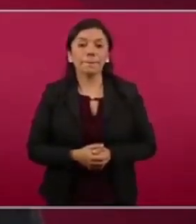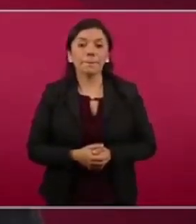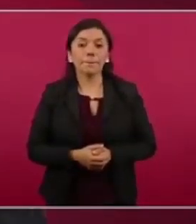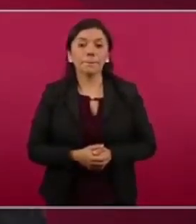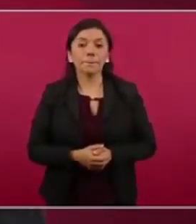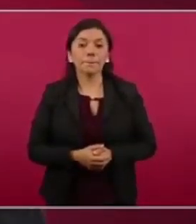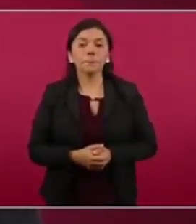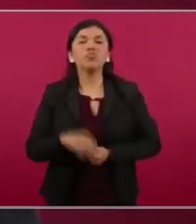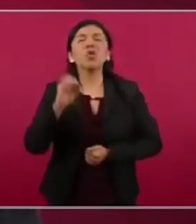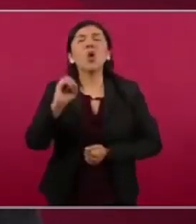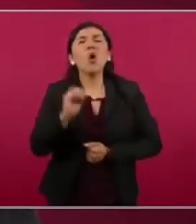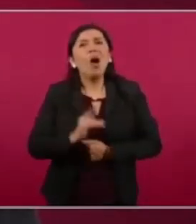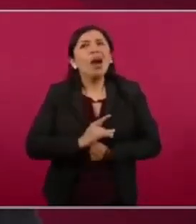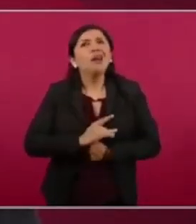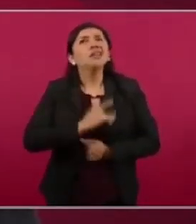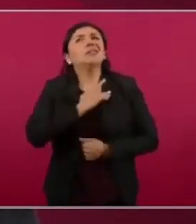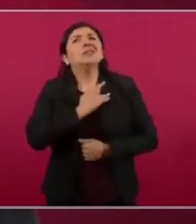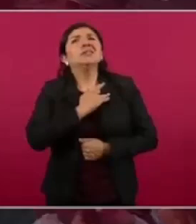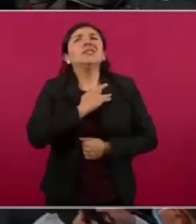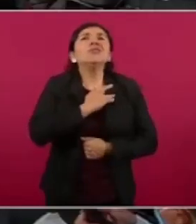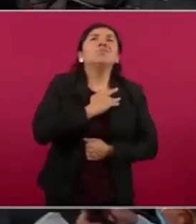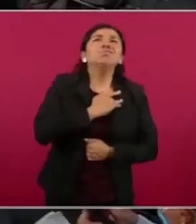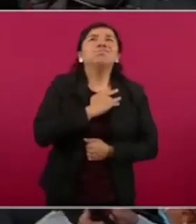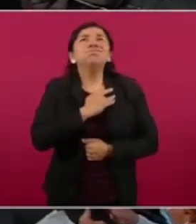o se sienten hasta